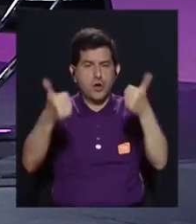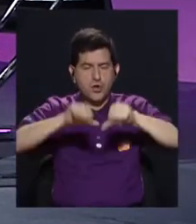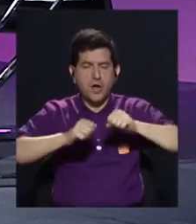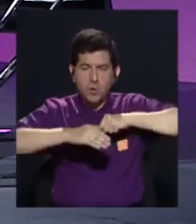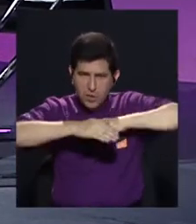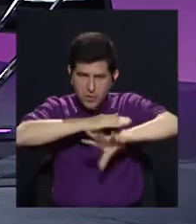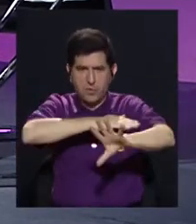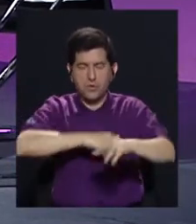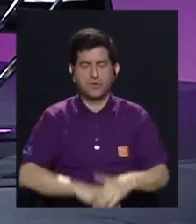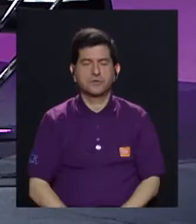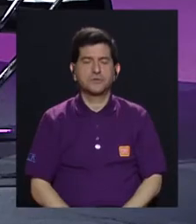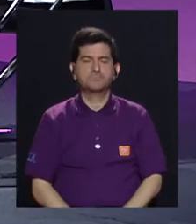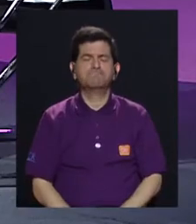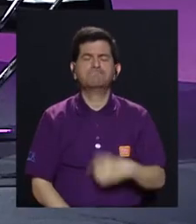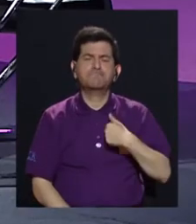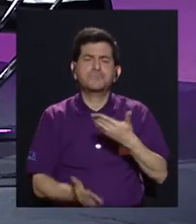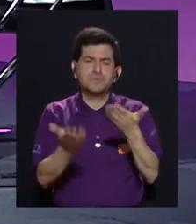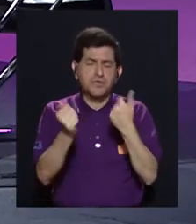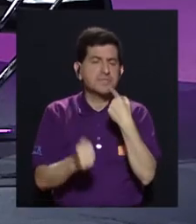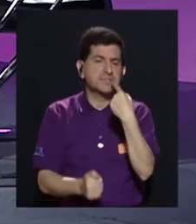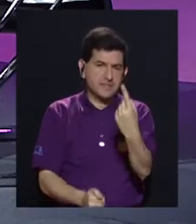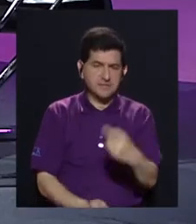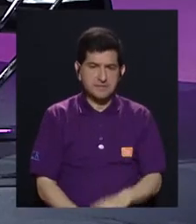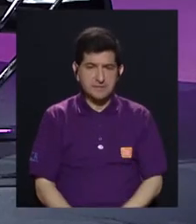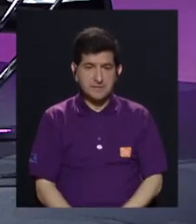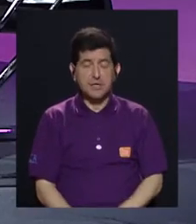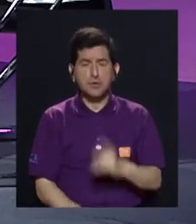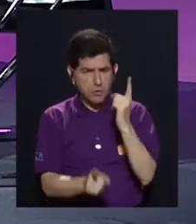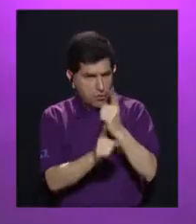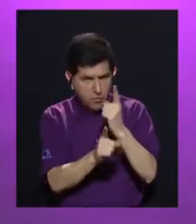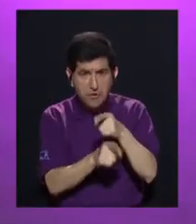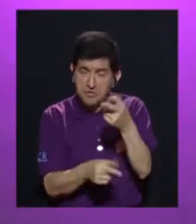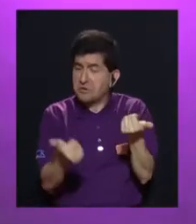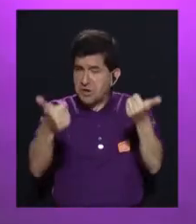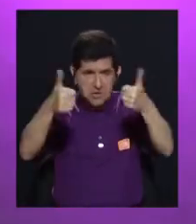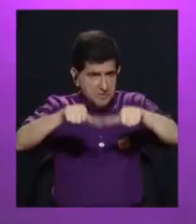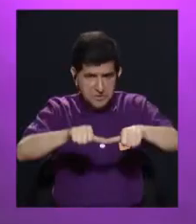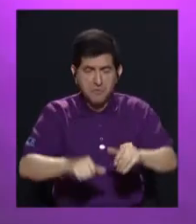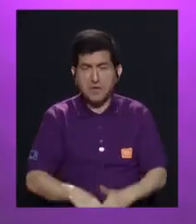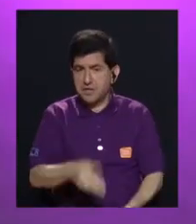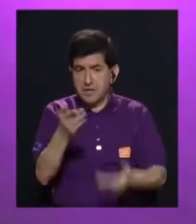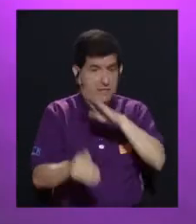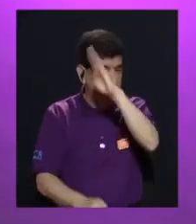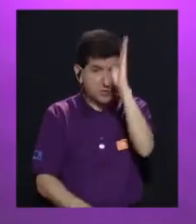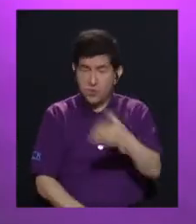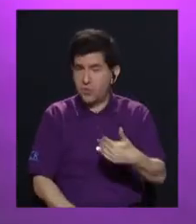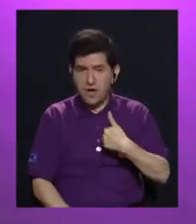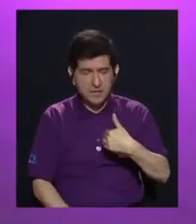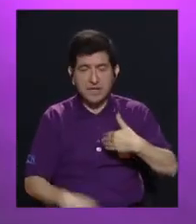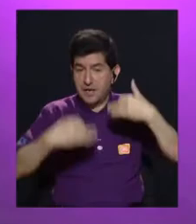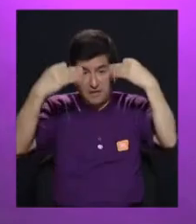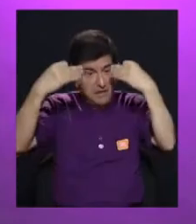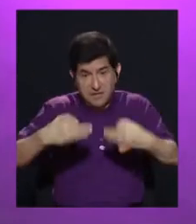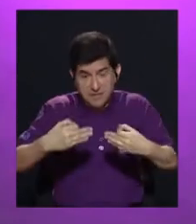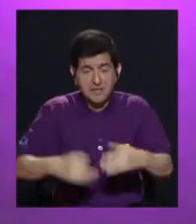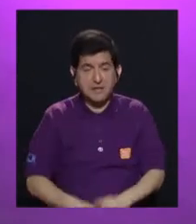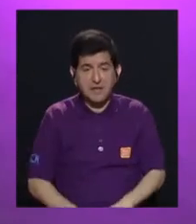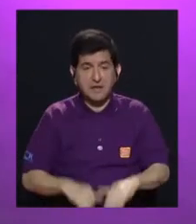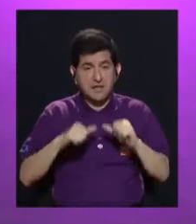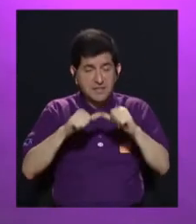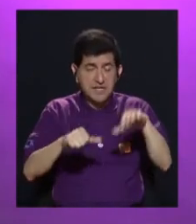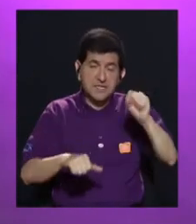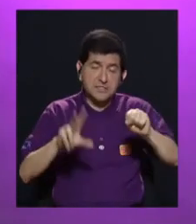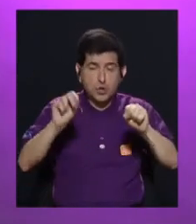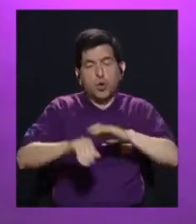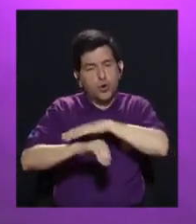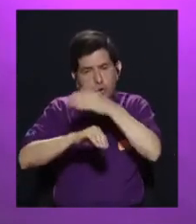el aborto si yo quisiera decirle a don esteban que está perfecto que no está de acuerdo con el huerto del probablemente nunca va a tener que tomar la decisión de continuar o